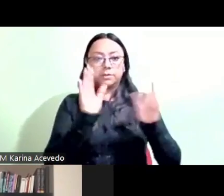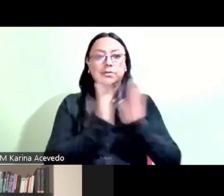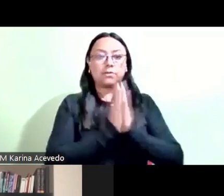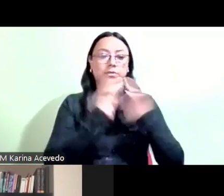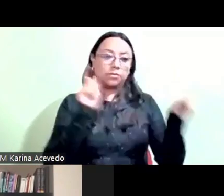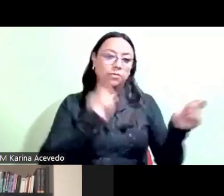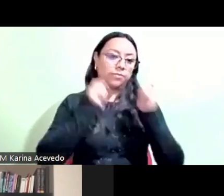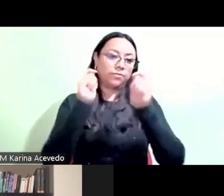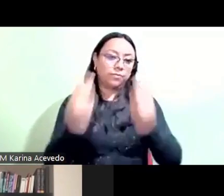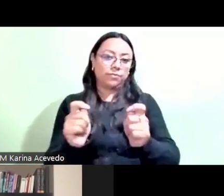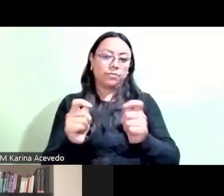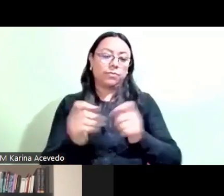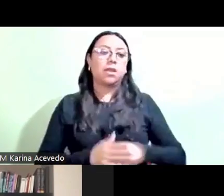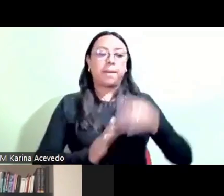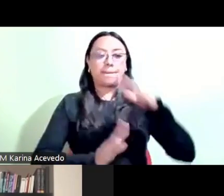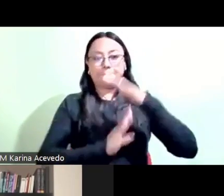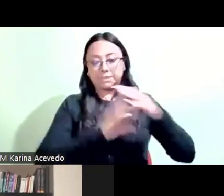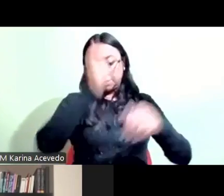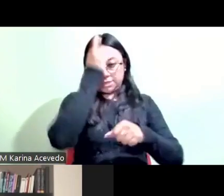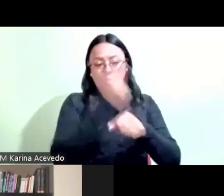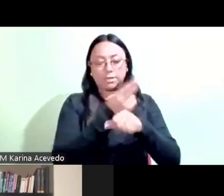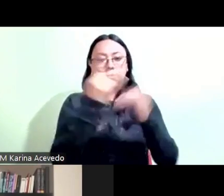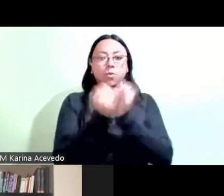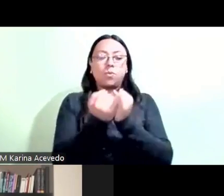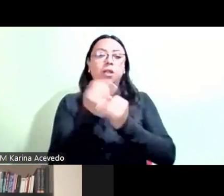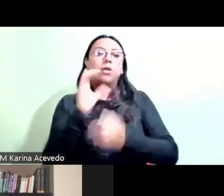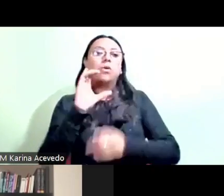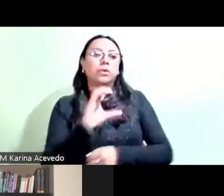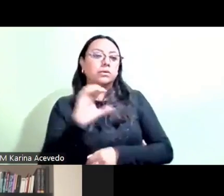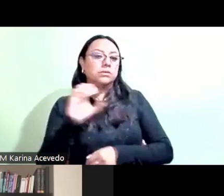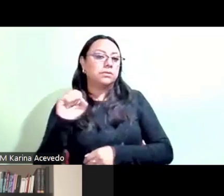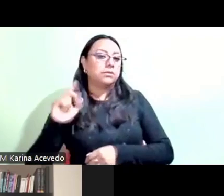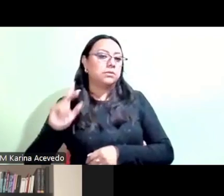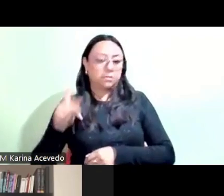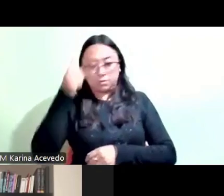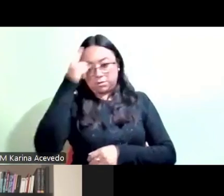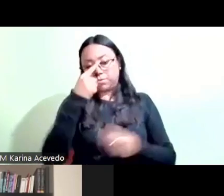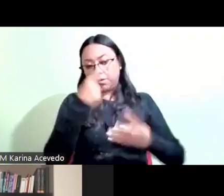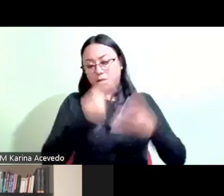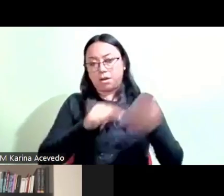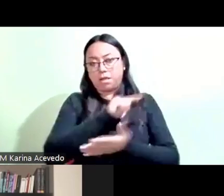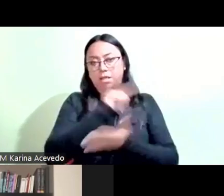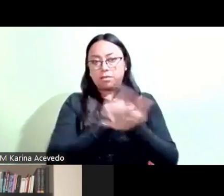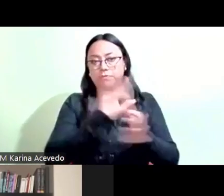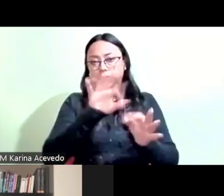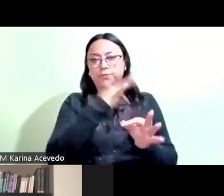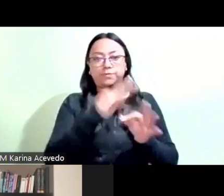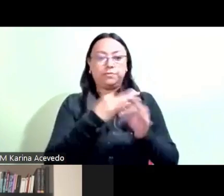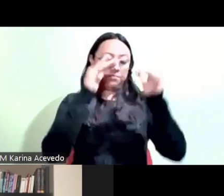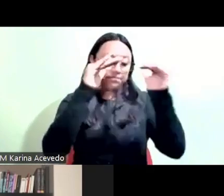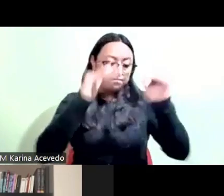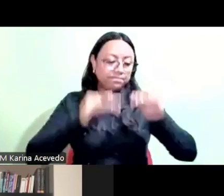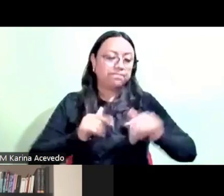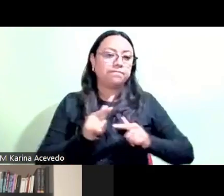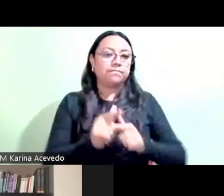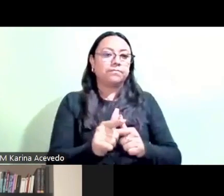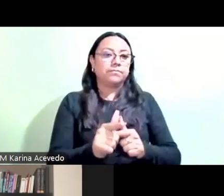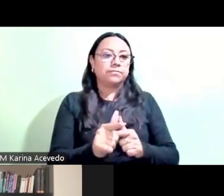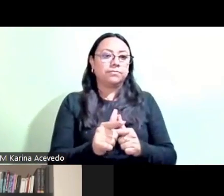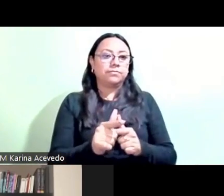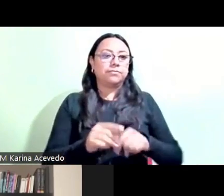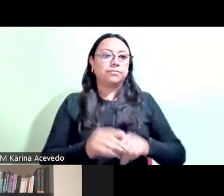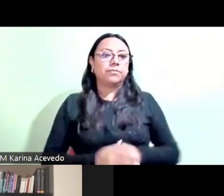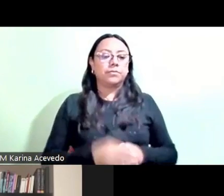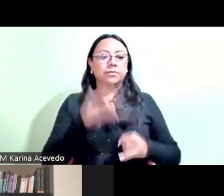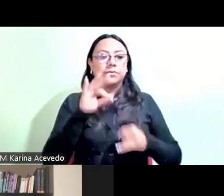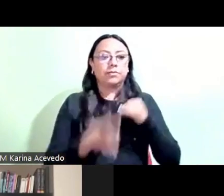la coordinación de servicios parlamentarios para los efectos a que haya lugar. Continuando con el desahogo del orden del día, pasemos al punto